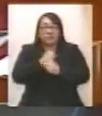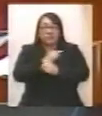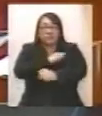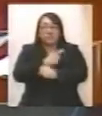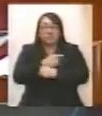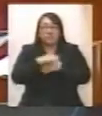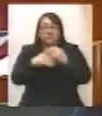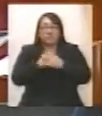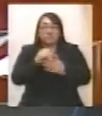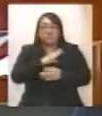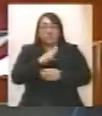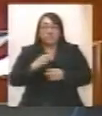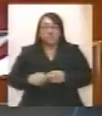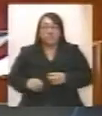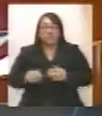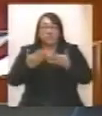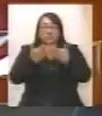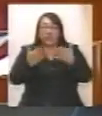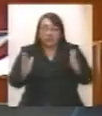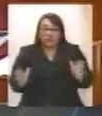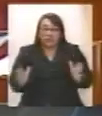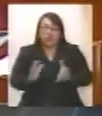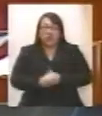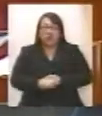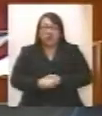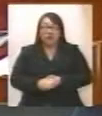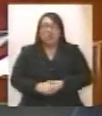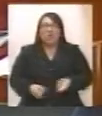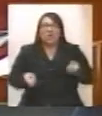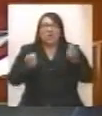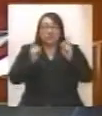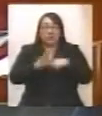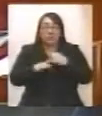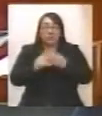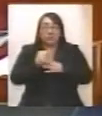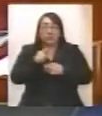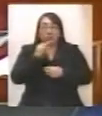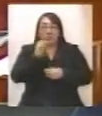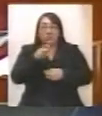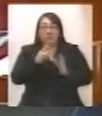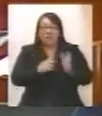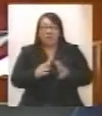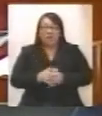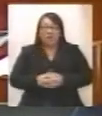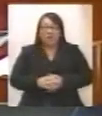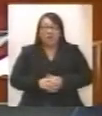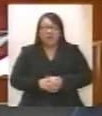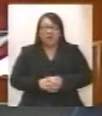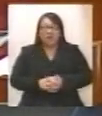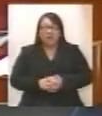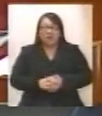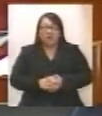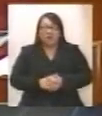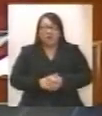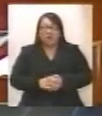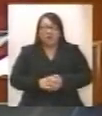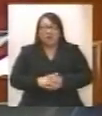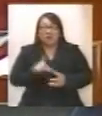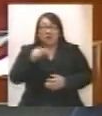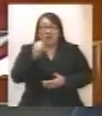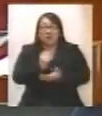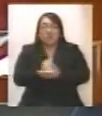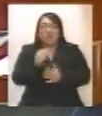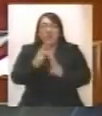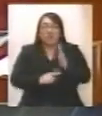la política de gobierno abierto, de acuerdo a lo contemplado en el mencionado plan. La aprobación